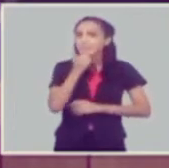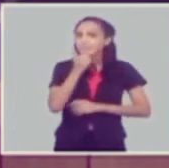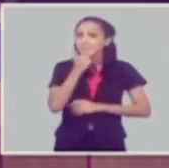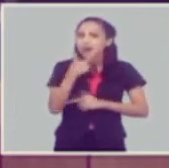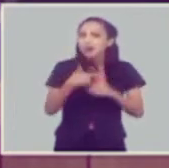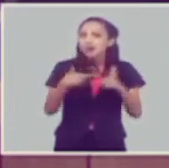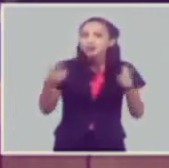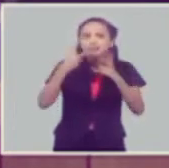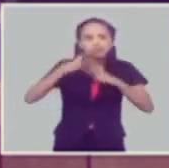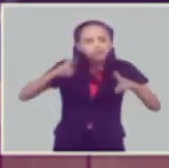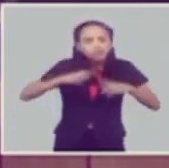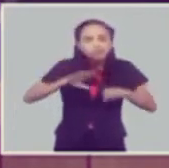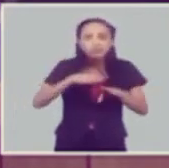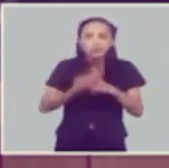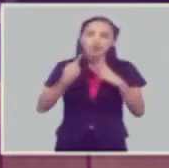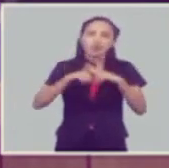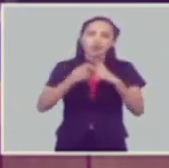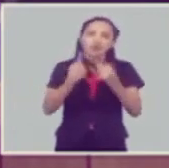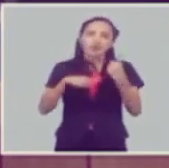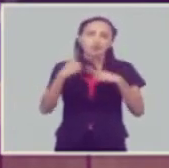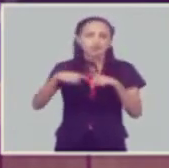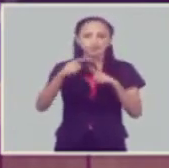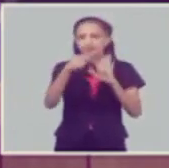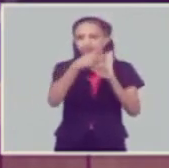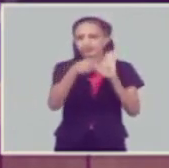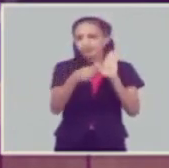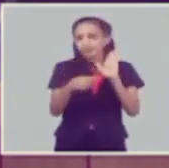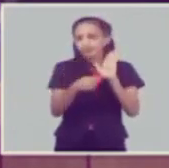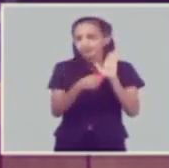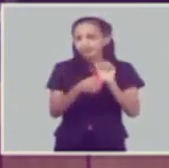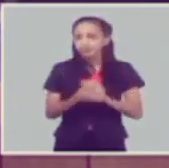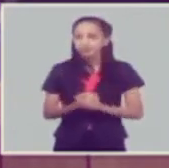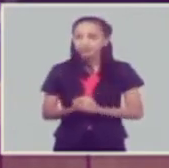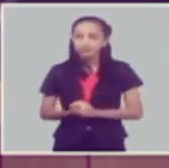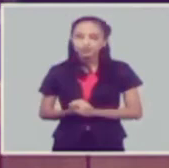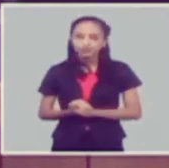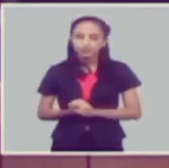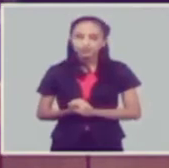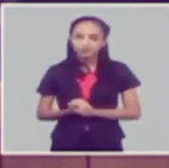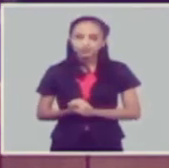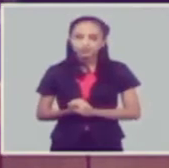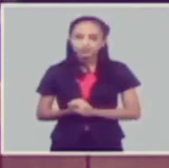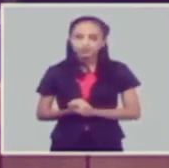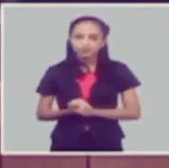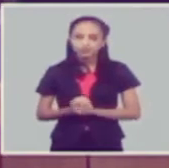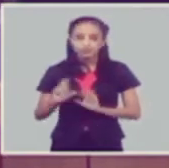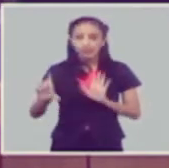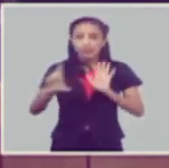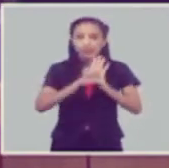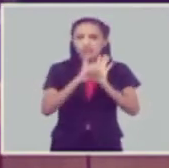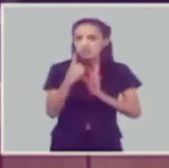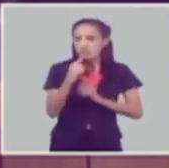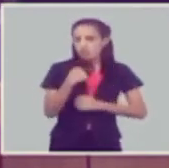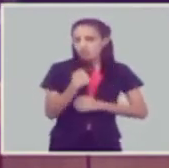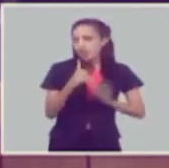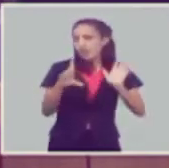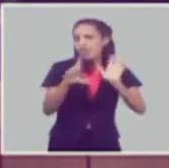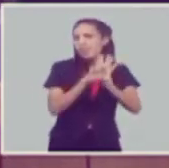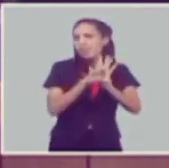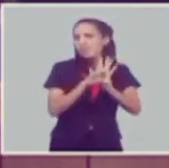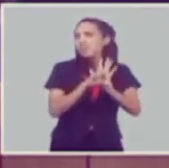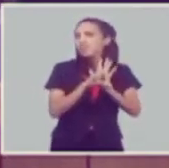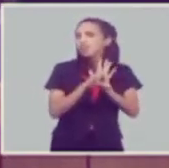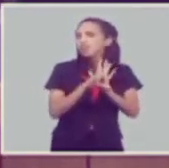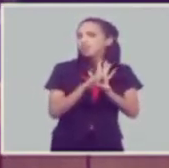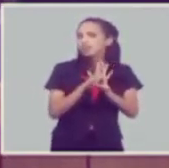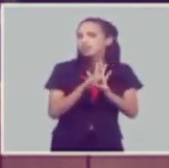corregir varios de sus contenidos. La creación normativa, como ustedes conocen, no se circunscribe solo a las leyes. Como aquí